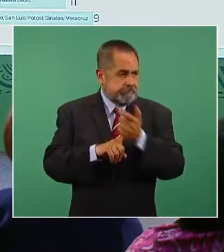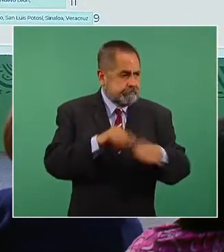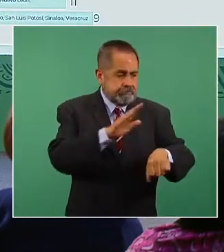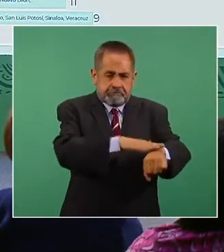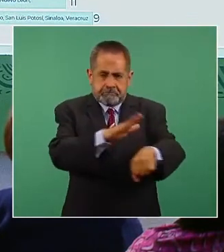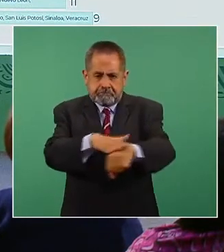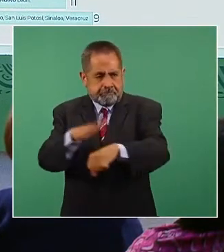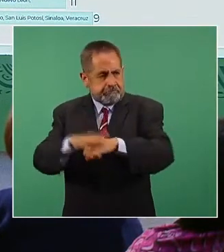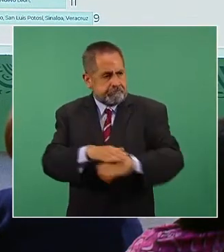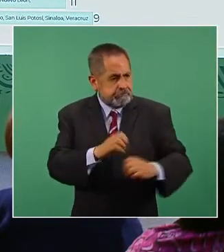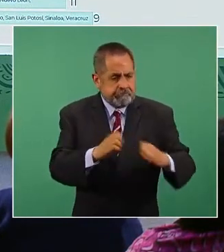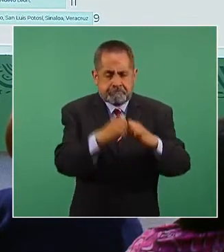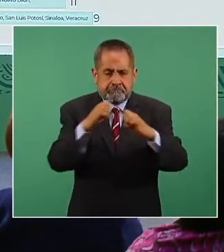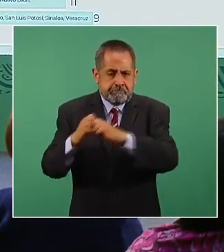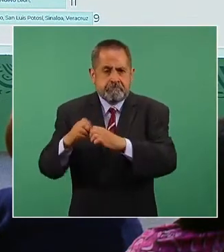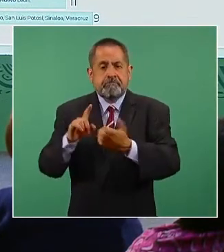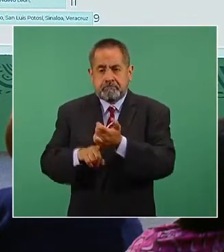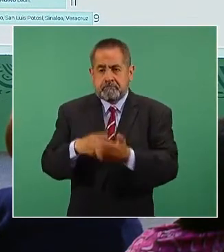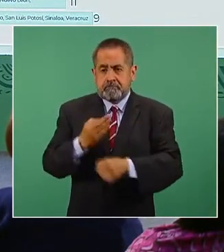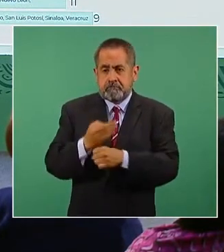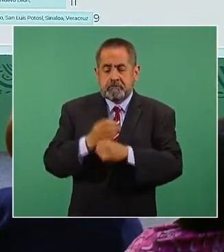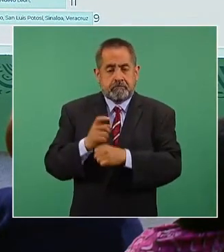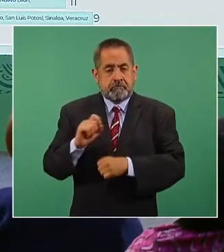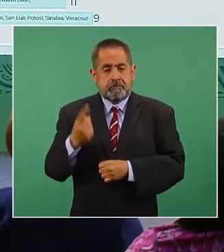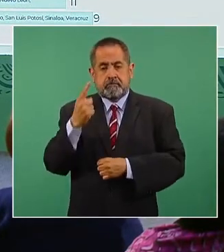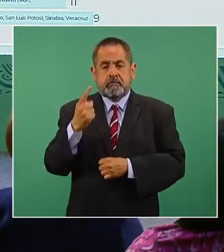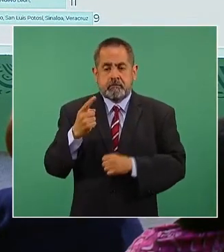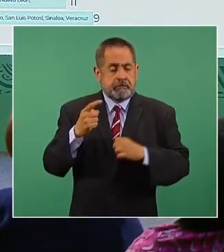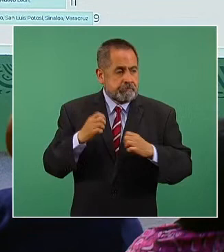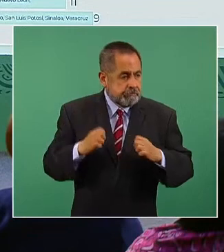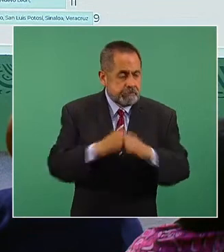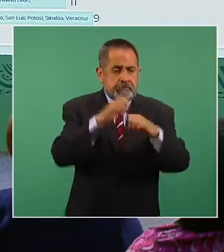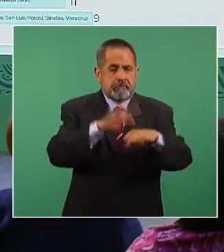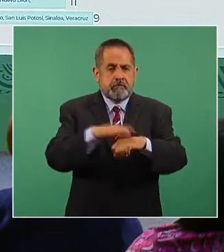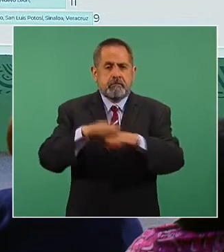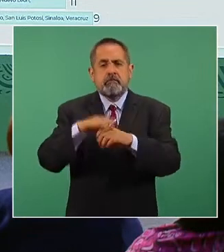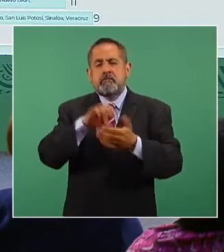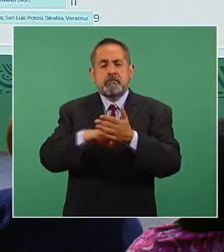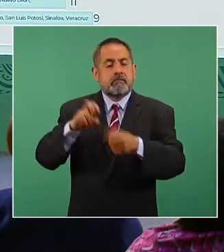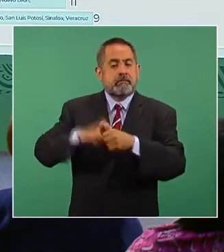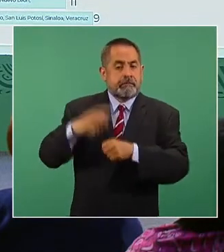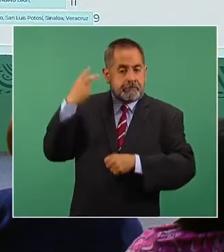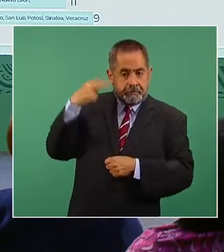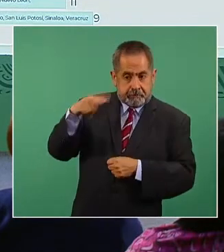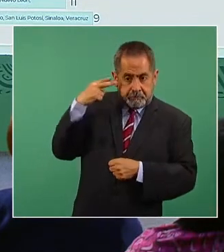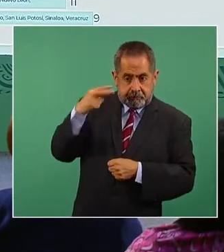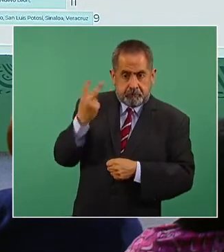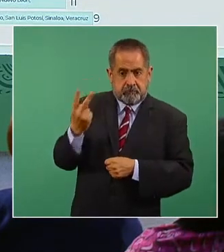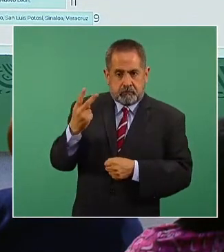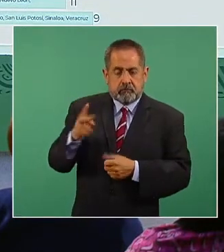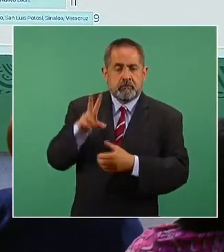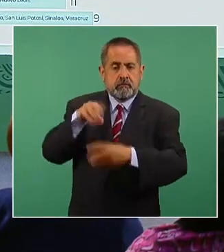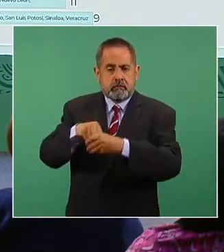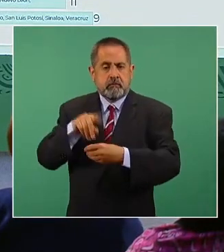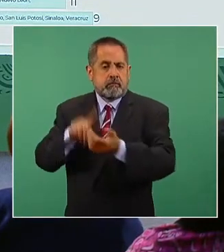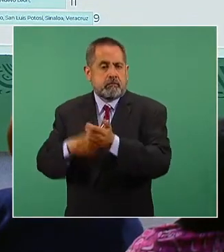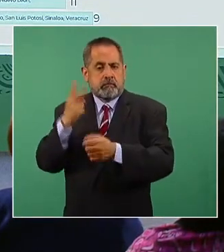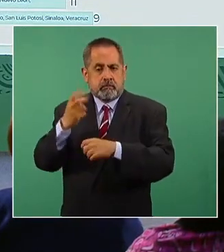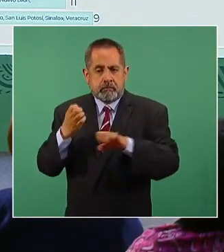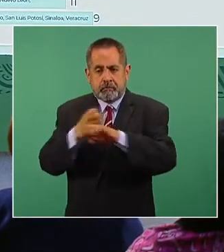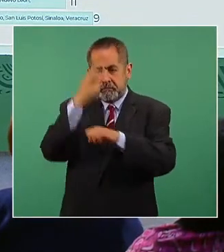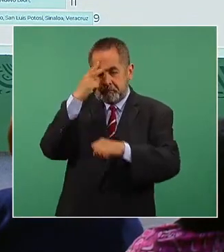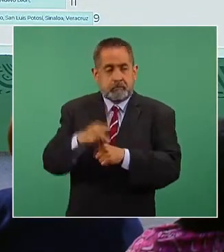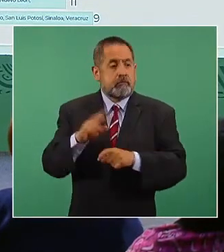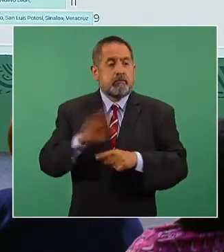y hay 21 alertas porque tenemos dos alertas en el estado de Veracruz y dos en el estado de México por